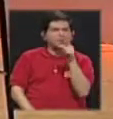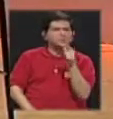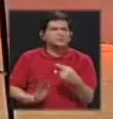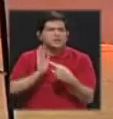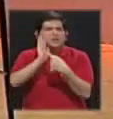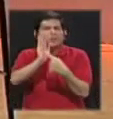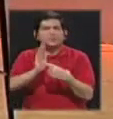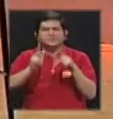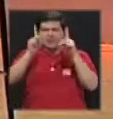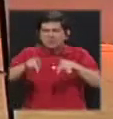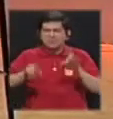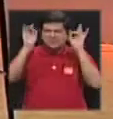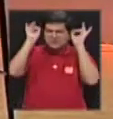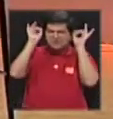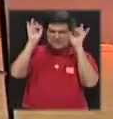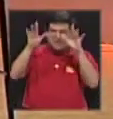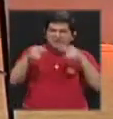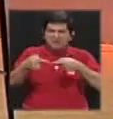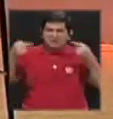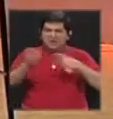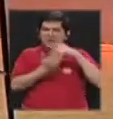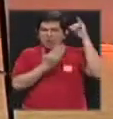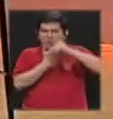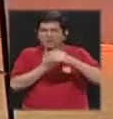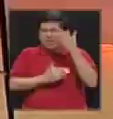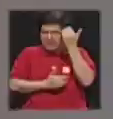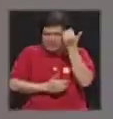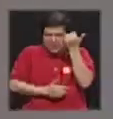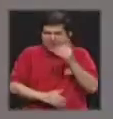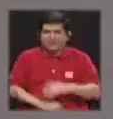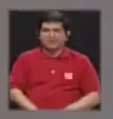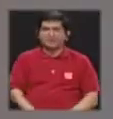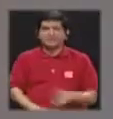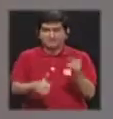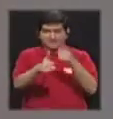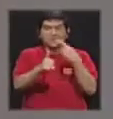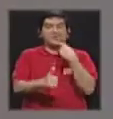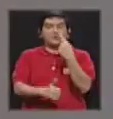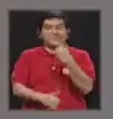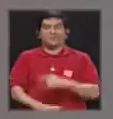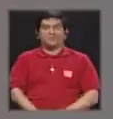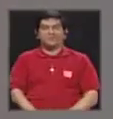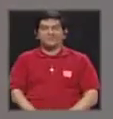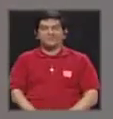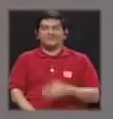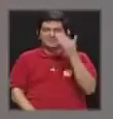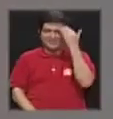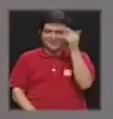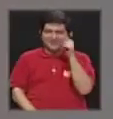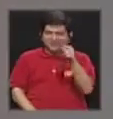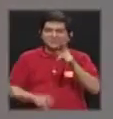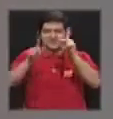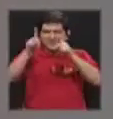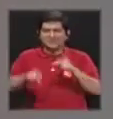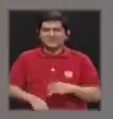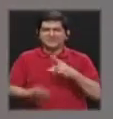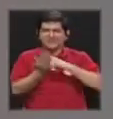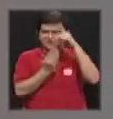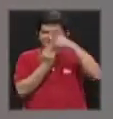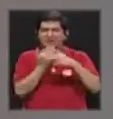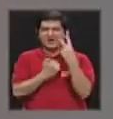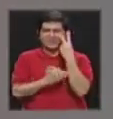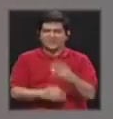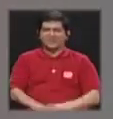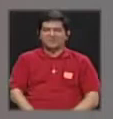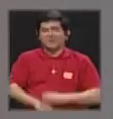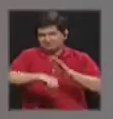un ogro en contra del proyecto. ¿Por qué lo objeta? Bueno, para empezar, como dice usted, y empezar bien, un saludo a usted y a la audiencia, por favor,